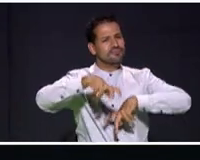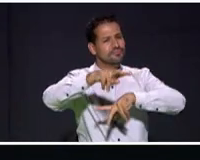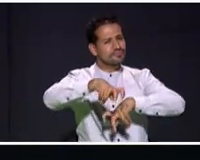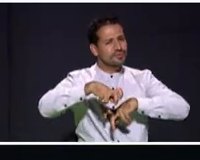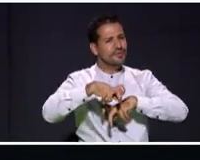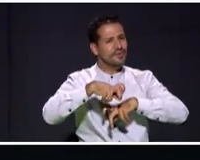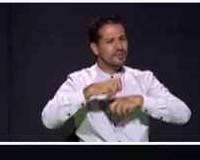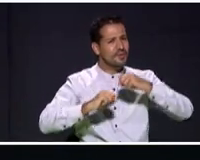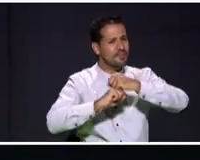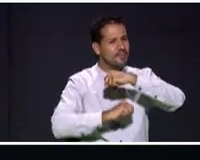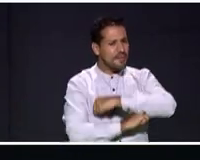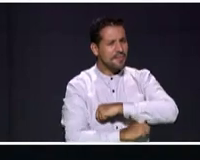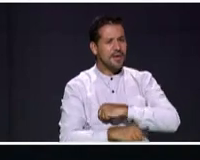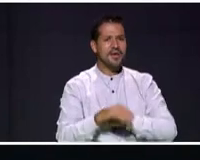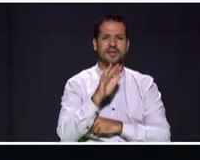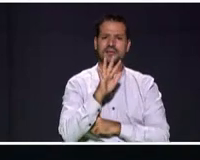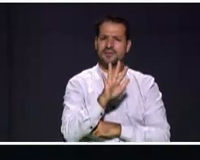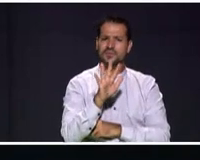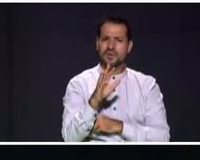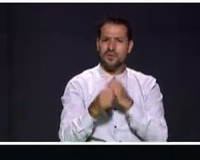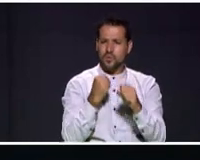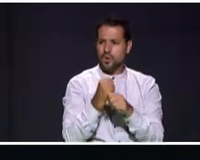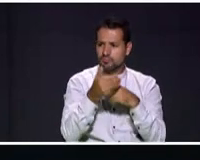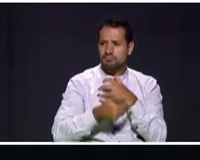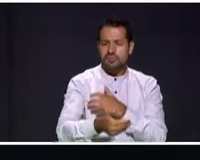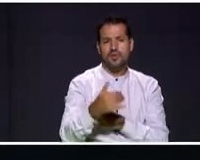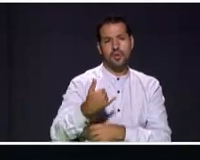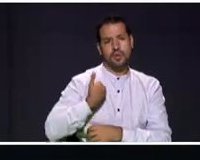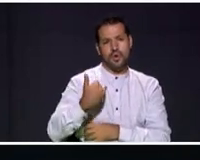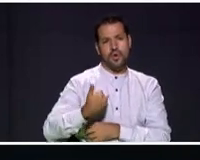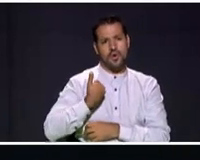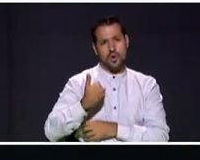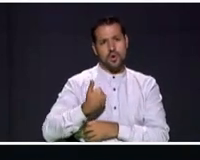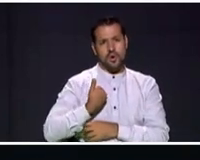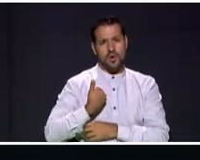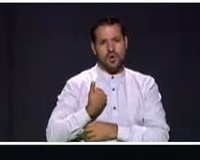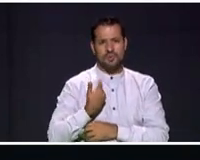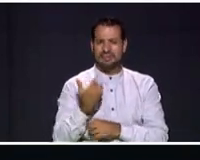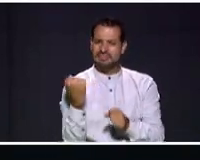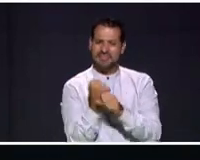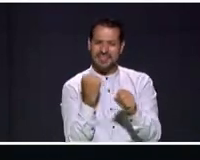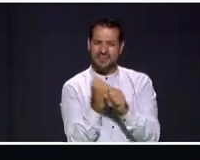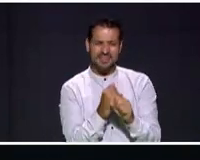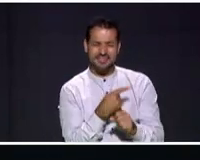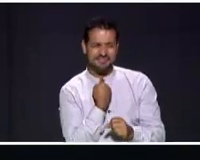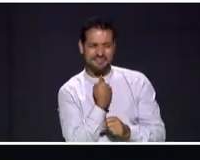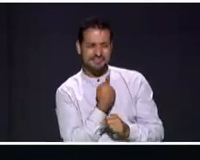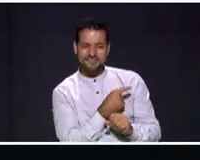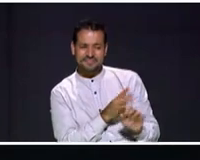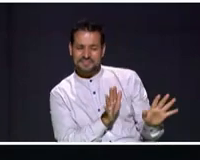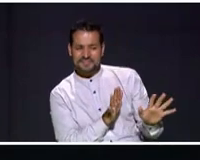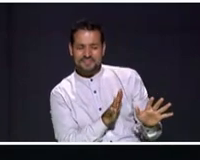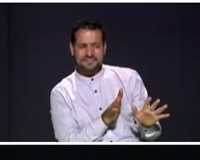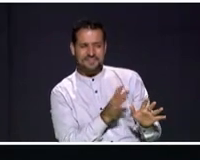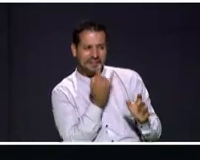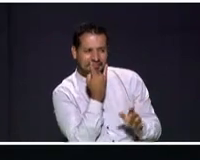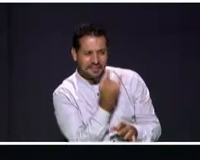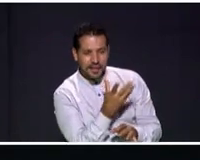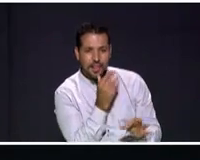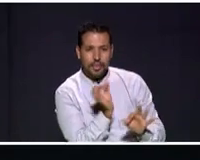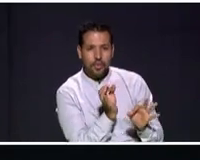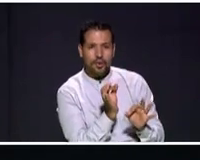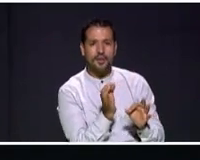promedio de 55 años sino que nuestros jóvenes no están viendo atractivos el trabajar el campo antioqueño en lo que tiene que ver con el